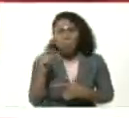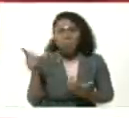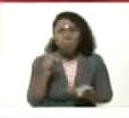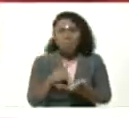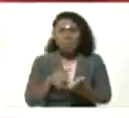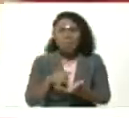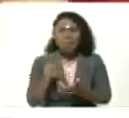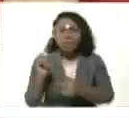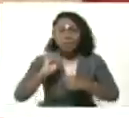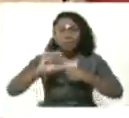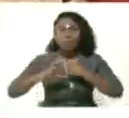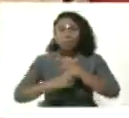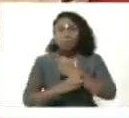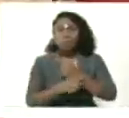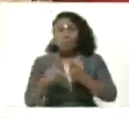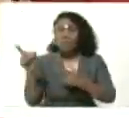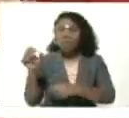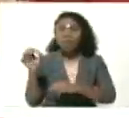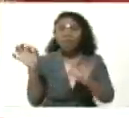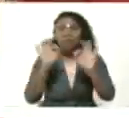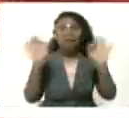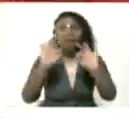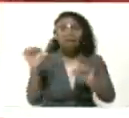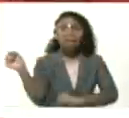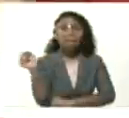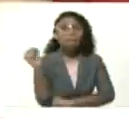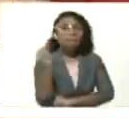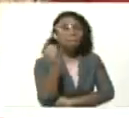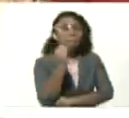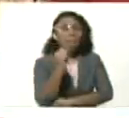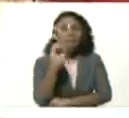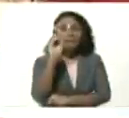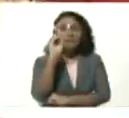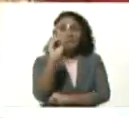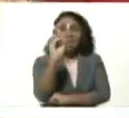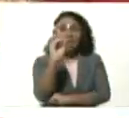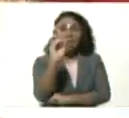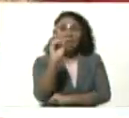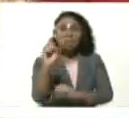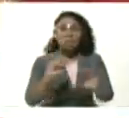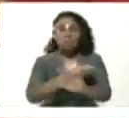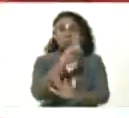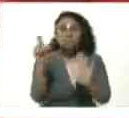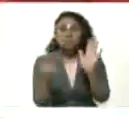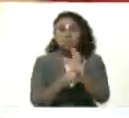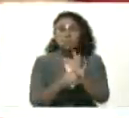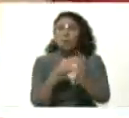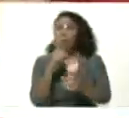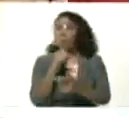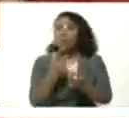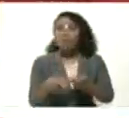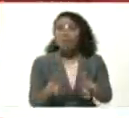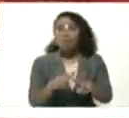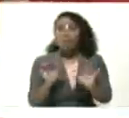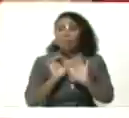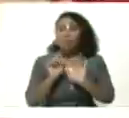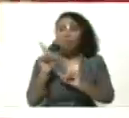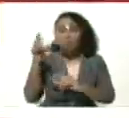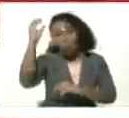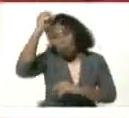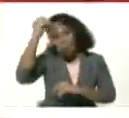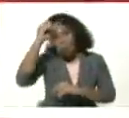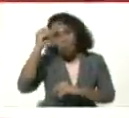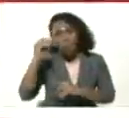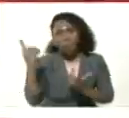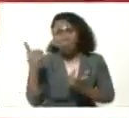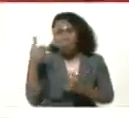Juanito Limaña, nadie le para. Cero absoluto. No tiene valor para nada. Sus opiniones no importan.